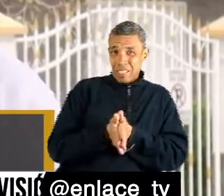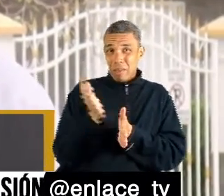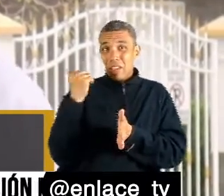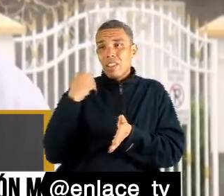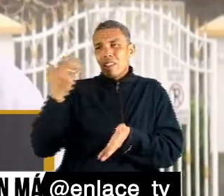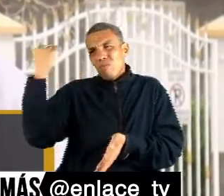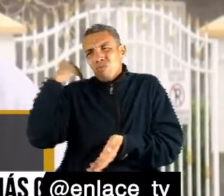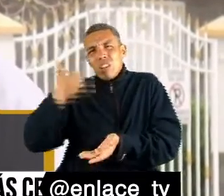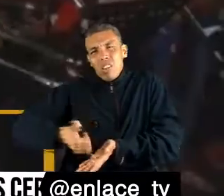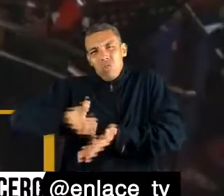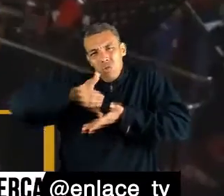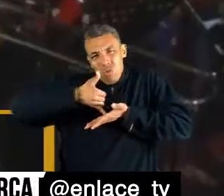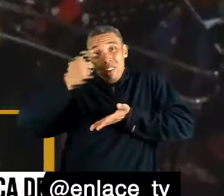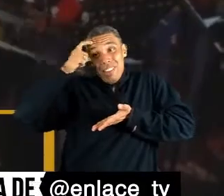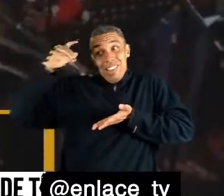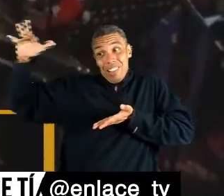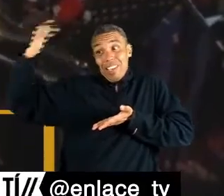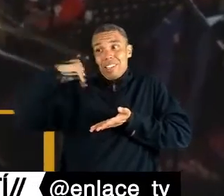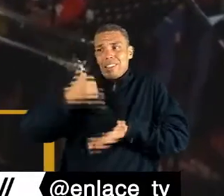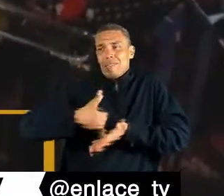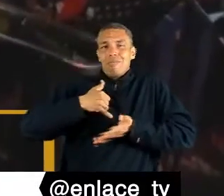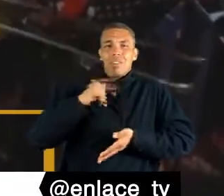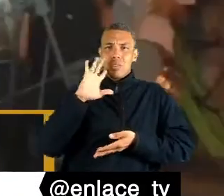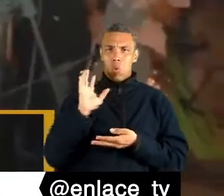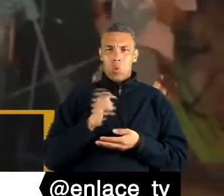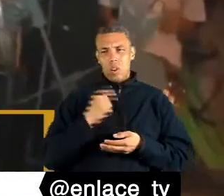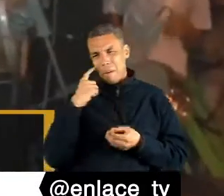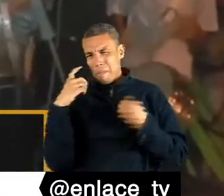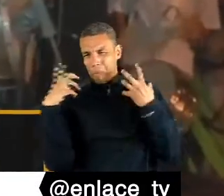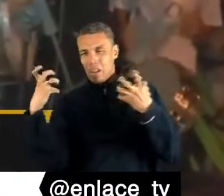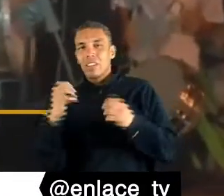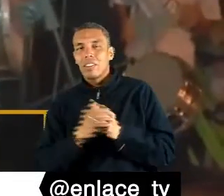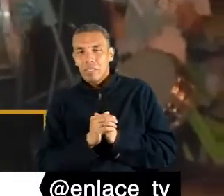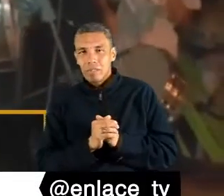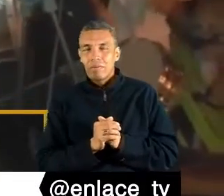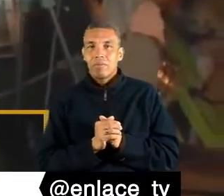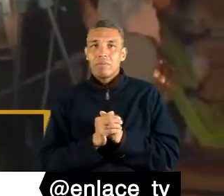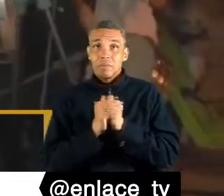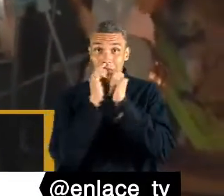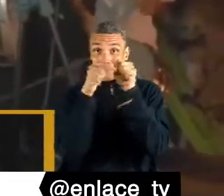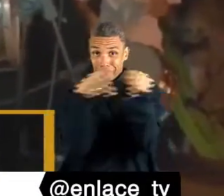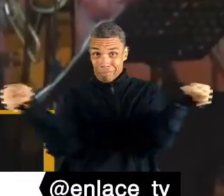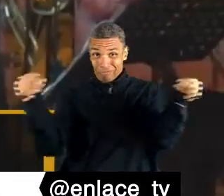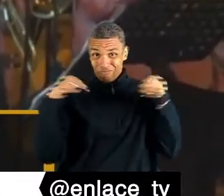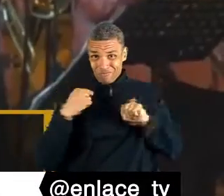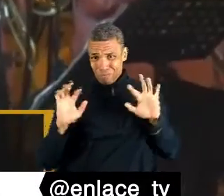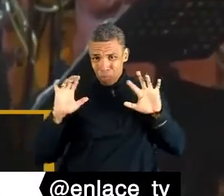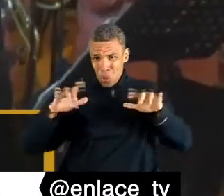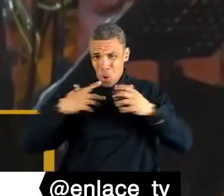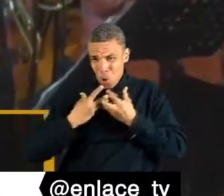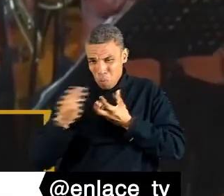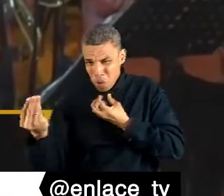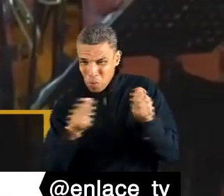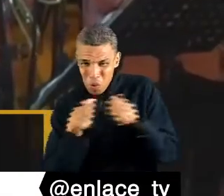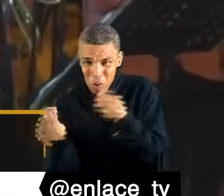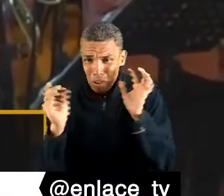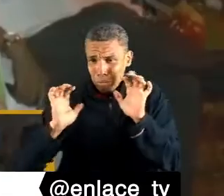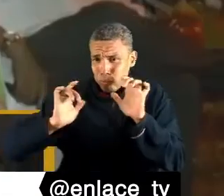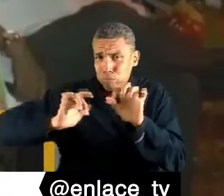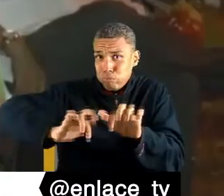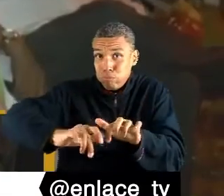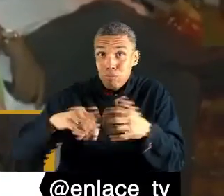un certamen que se hace en Cartagena. La plazoleta Cacique Pipatón servirá de escenario de este encuentro de música popular, que este año se ha denominado como un canto